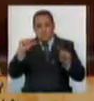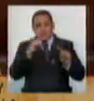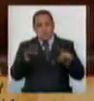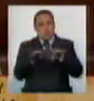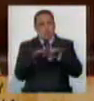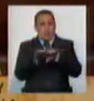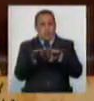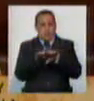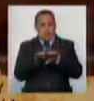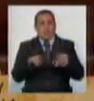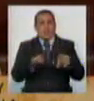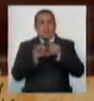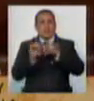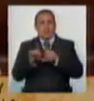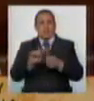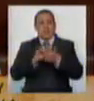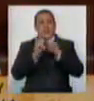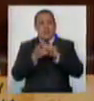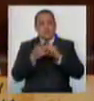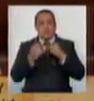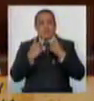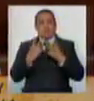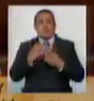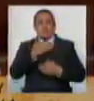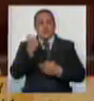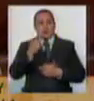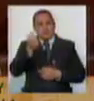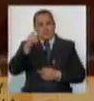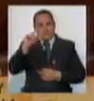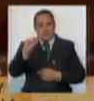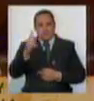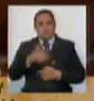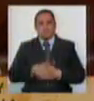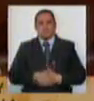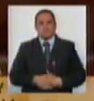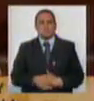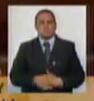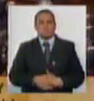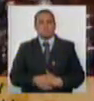eficacia, semejantes al original y a un menor costo.